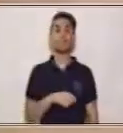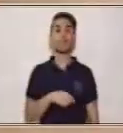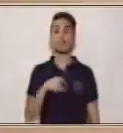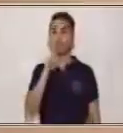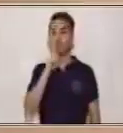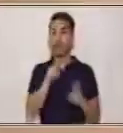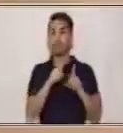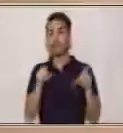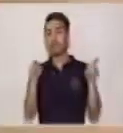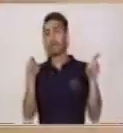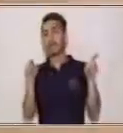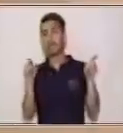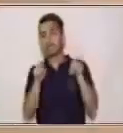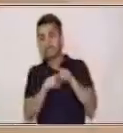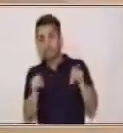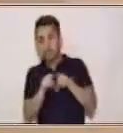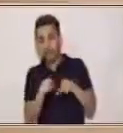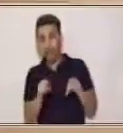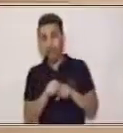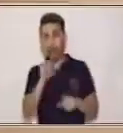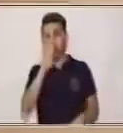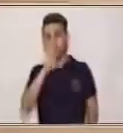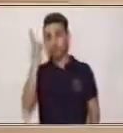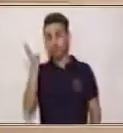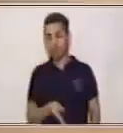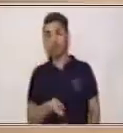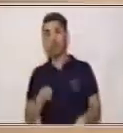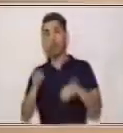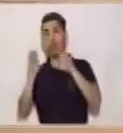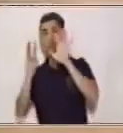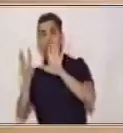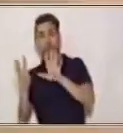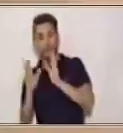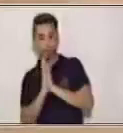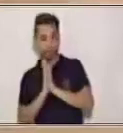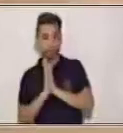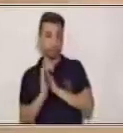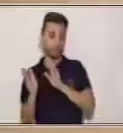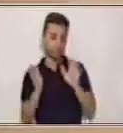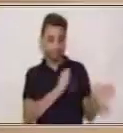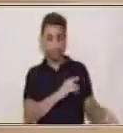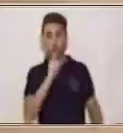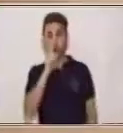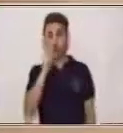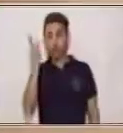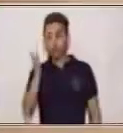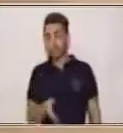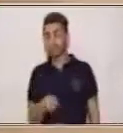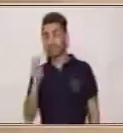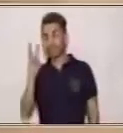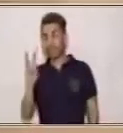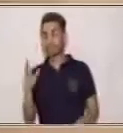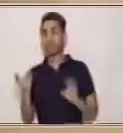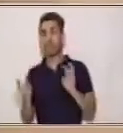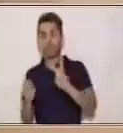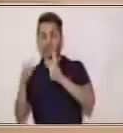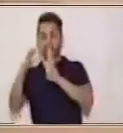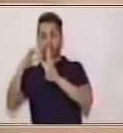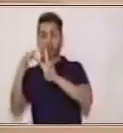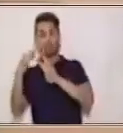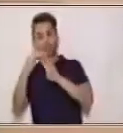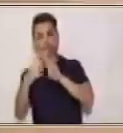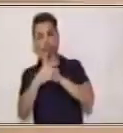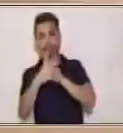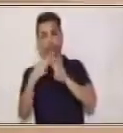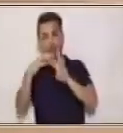es igual a 4/8. Un tercio es una parte de 3. Puede dividirse en